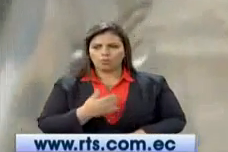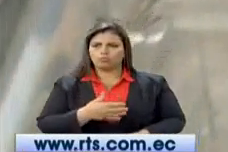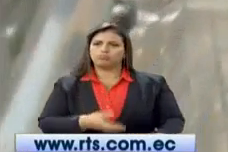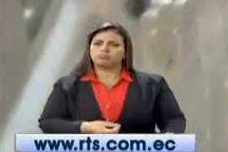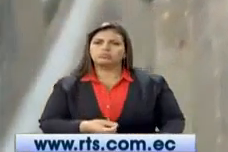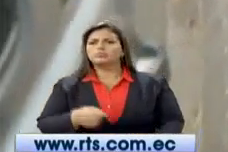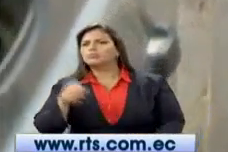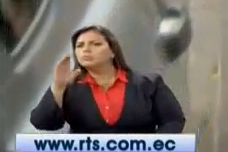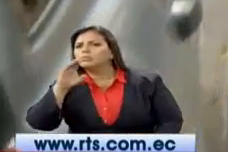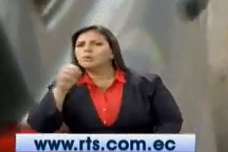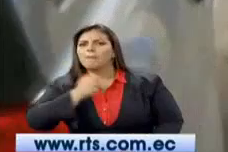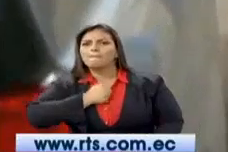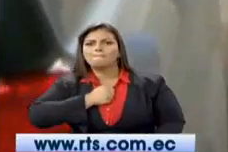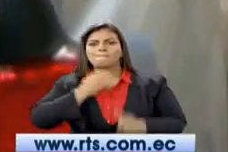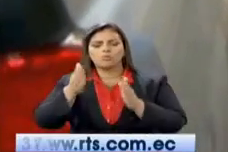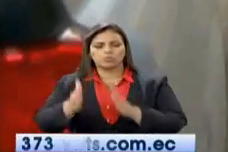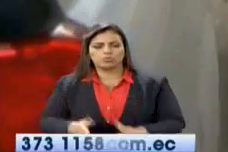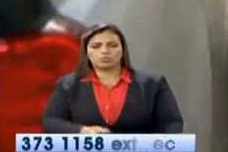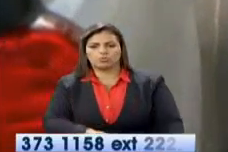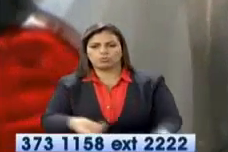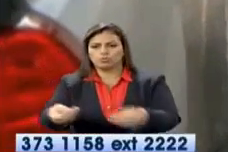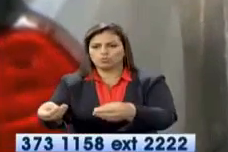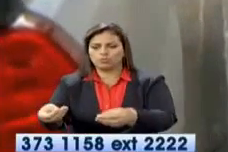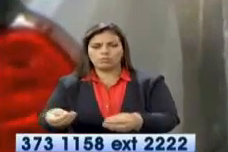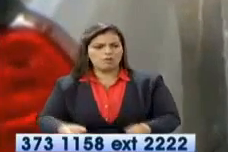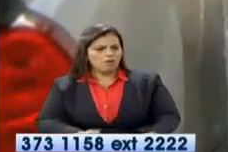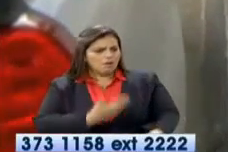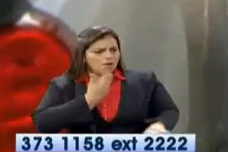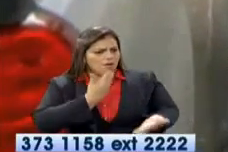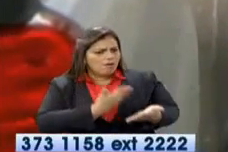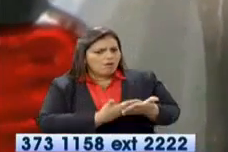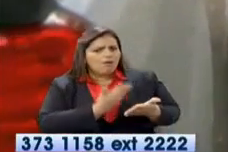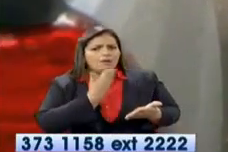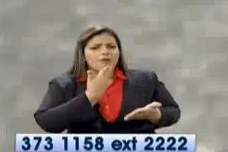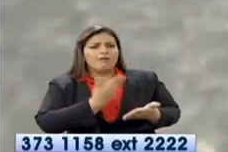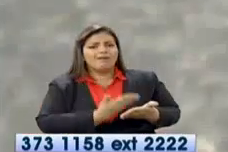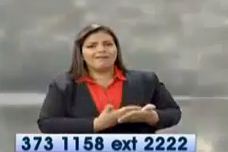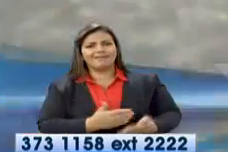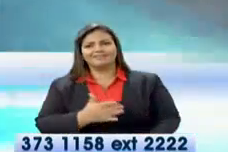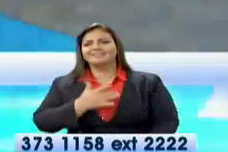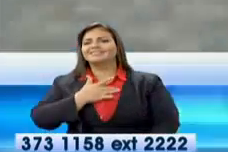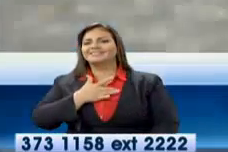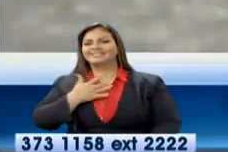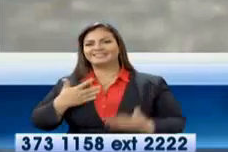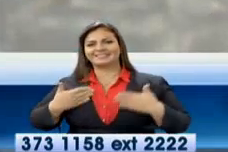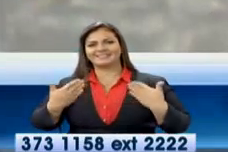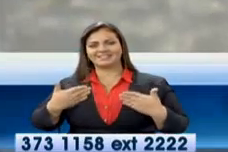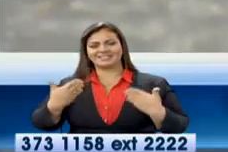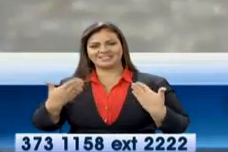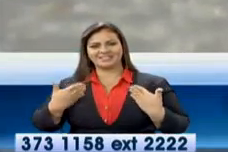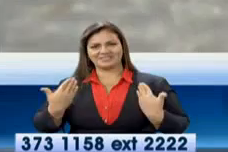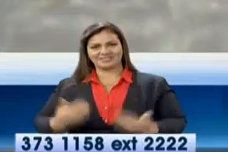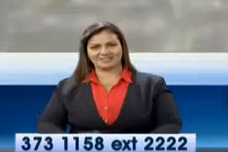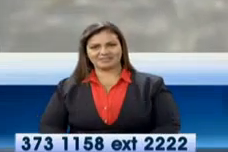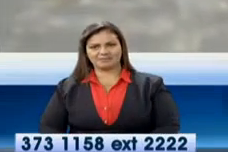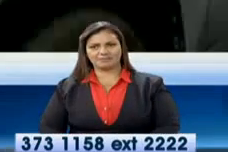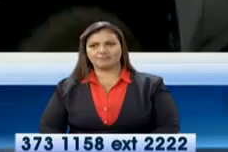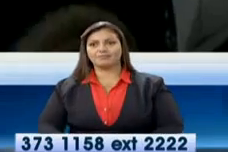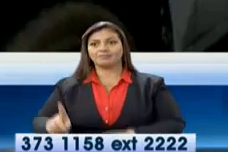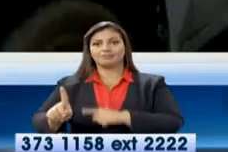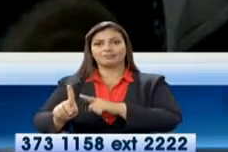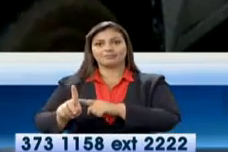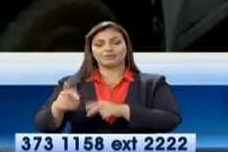honestidad que por estos tiempos casi no se ven. Y es que el uniformado señala que devolvió a su dueño una billetera llena de